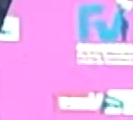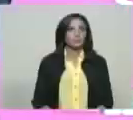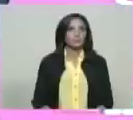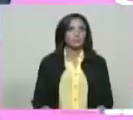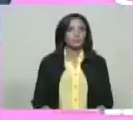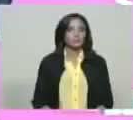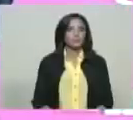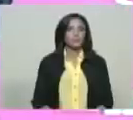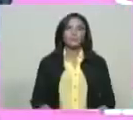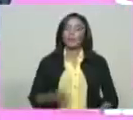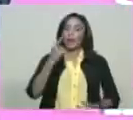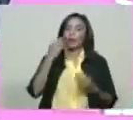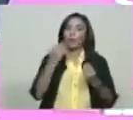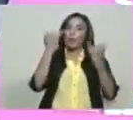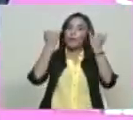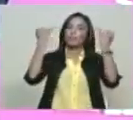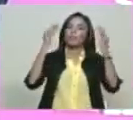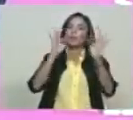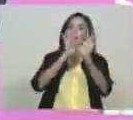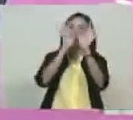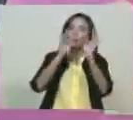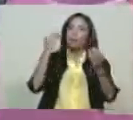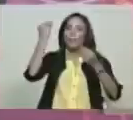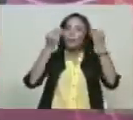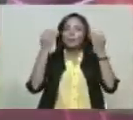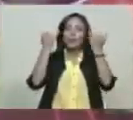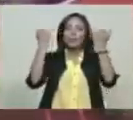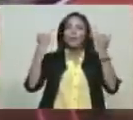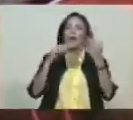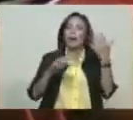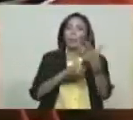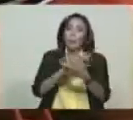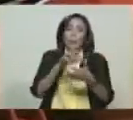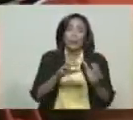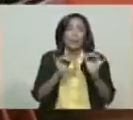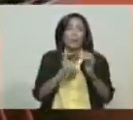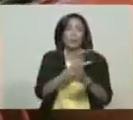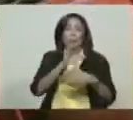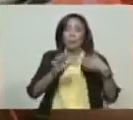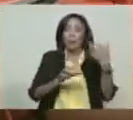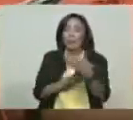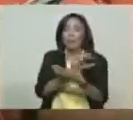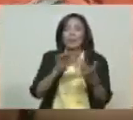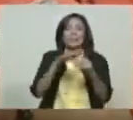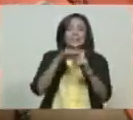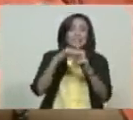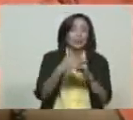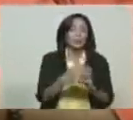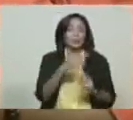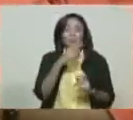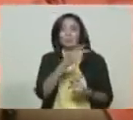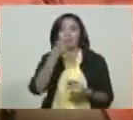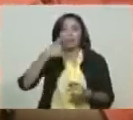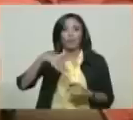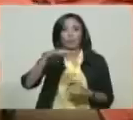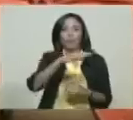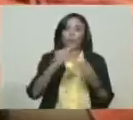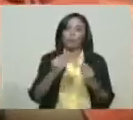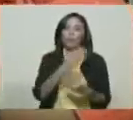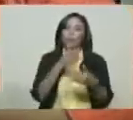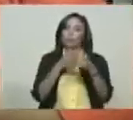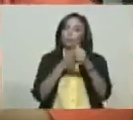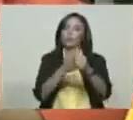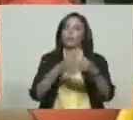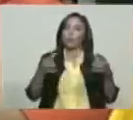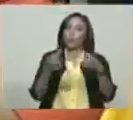de ser, pensar y los problemas que viven nuestros pueblos. Por eso nosotros tenemos que ir a una dirección colectiva